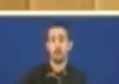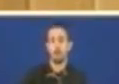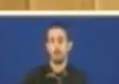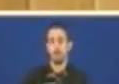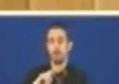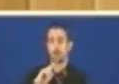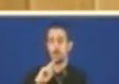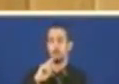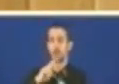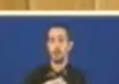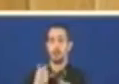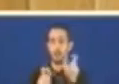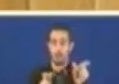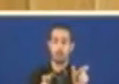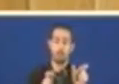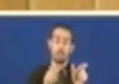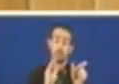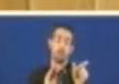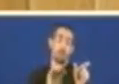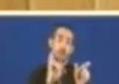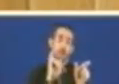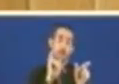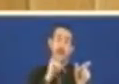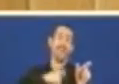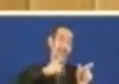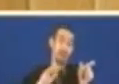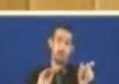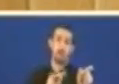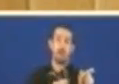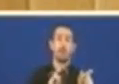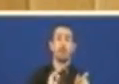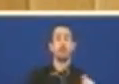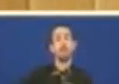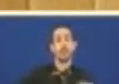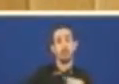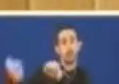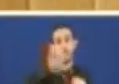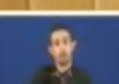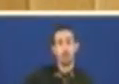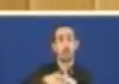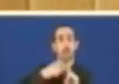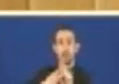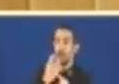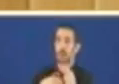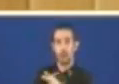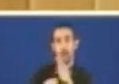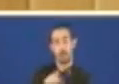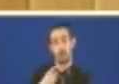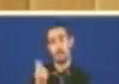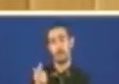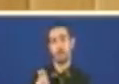seu acrónimo inglés, as súas siglas inglesas, é dicir, Directiva de Protección dos Clientes en Operacións